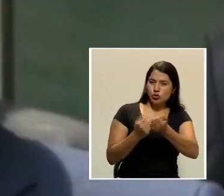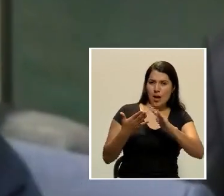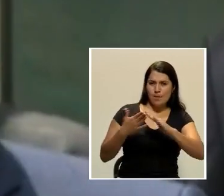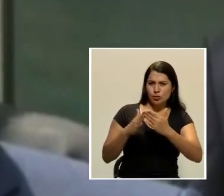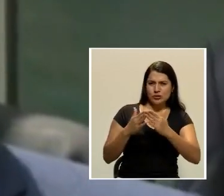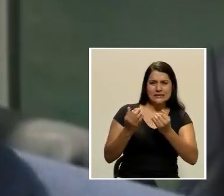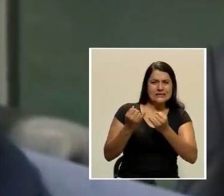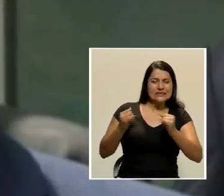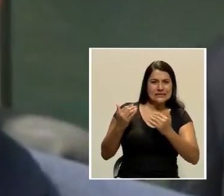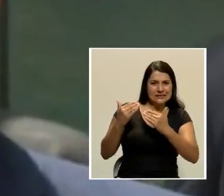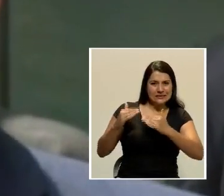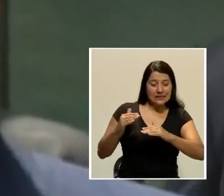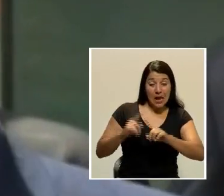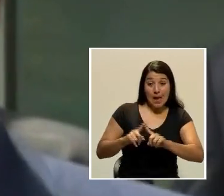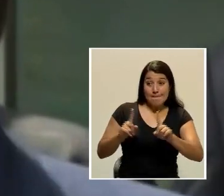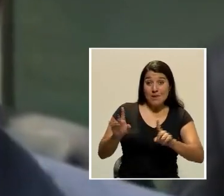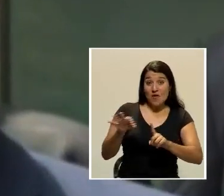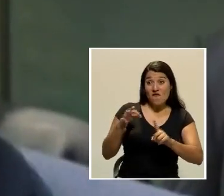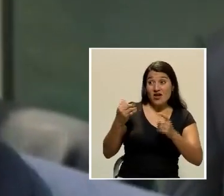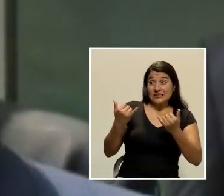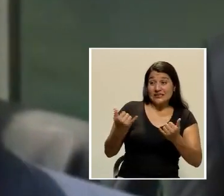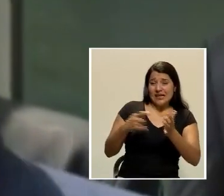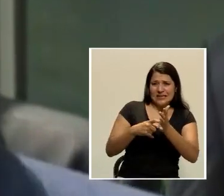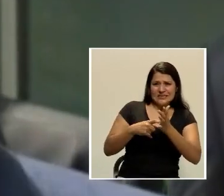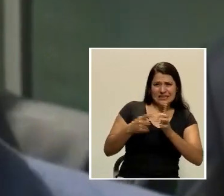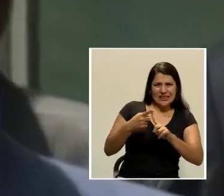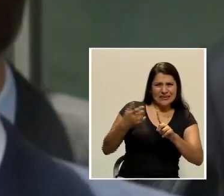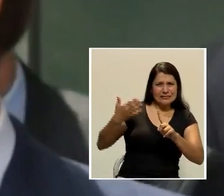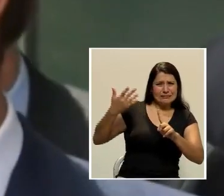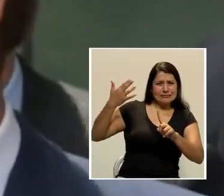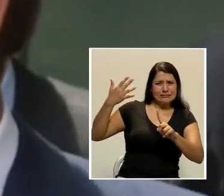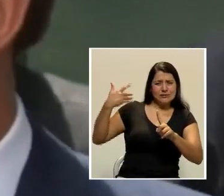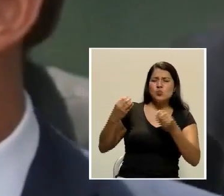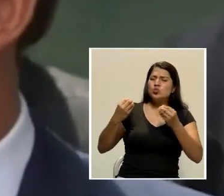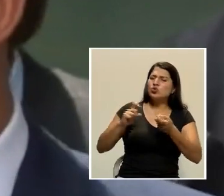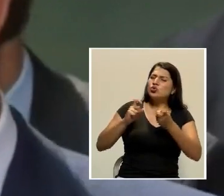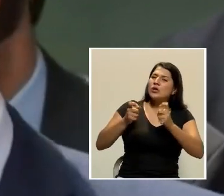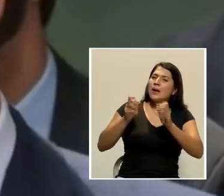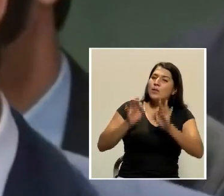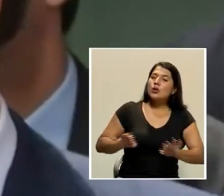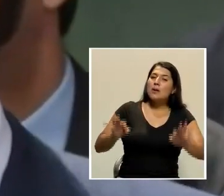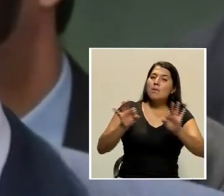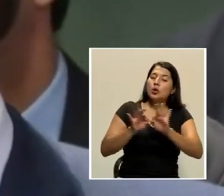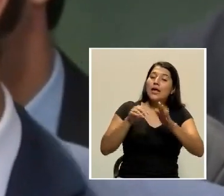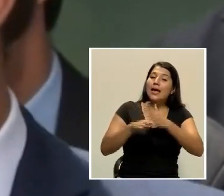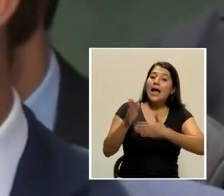reformas en el país, afectado por una grave crisis política y económica.